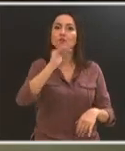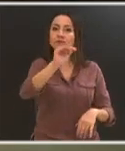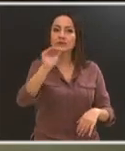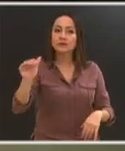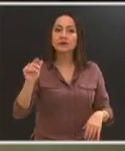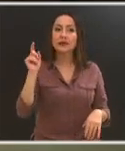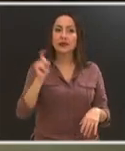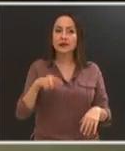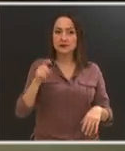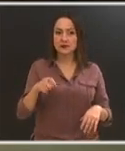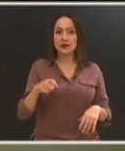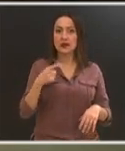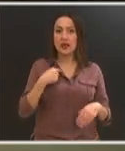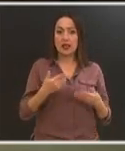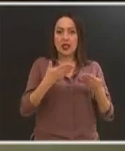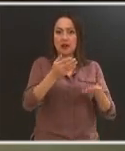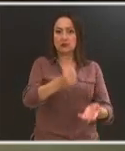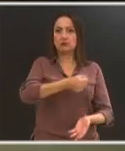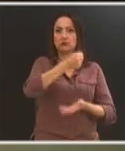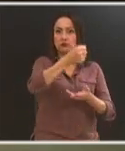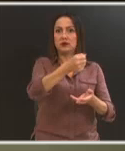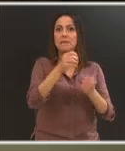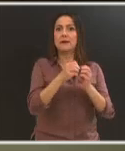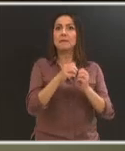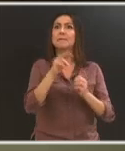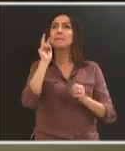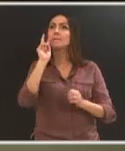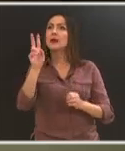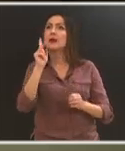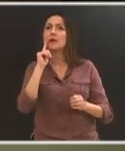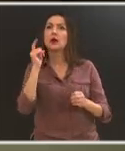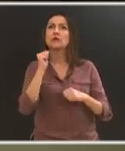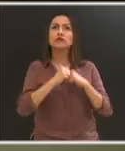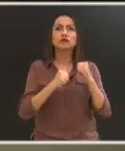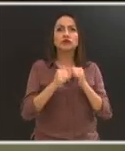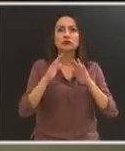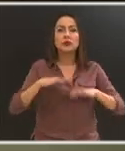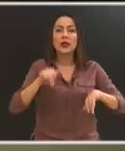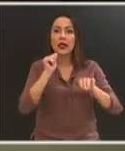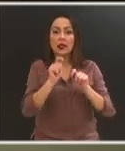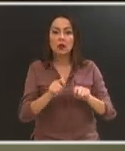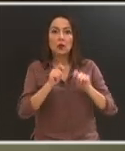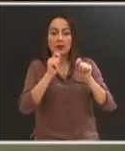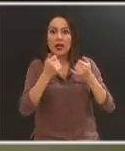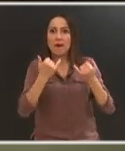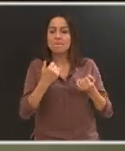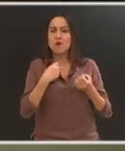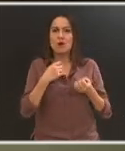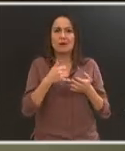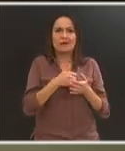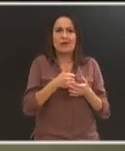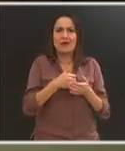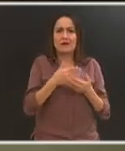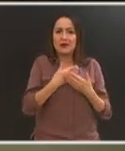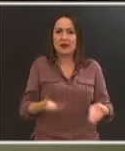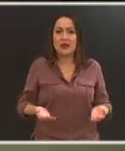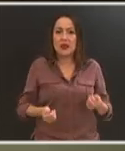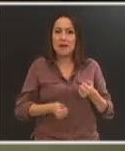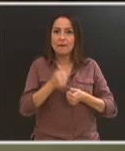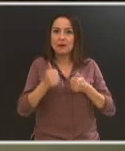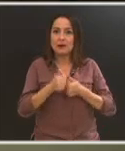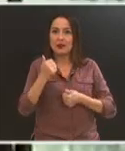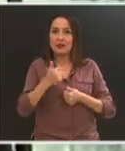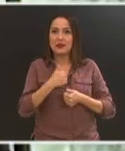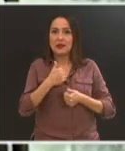la necesidad de darle los recursos, sobre todo cuando vemos que la infraestructura educativa está muy deteriorada, la mayoría